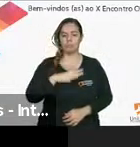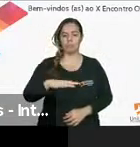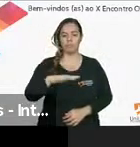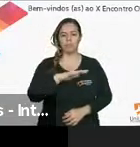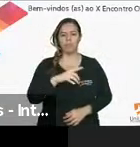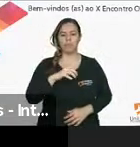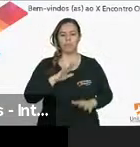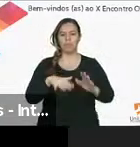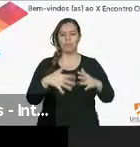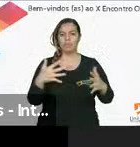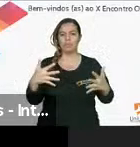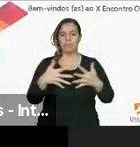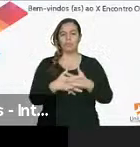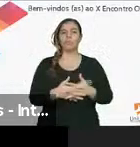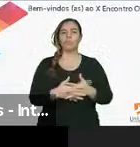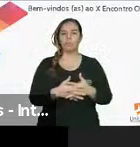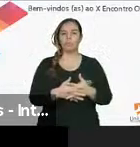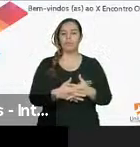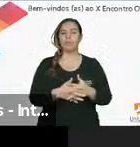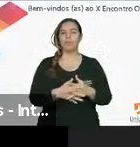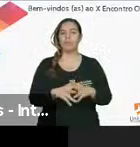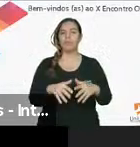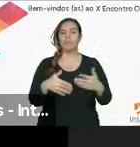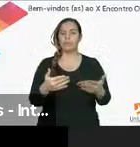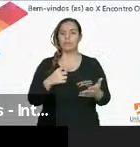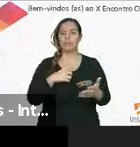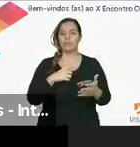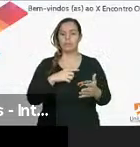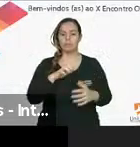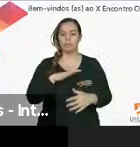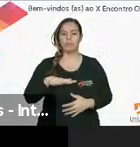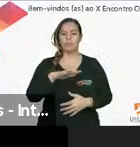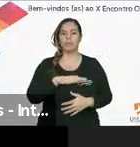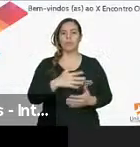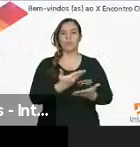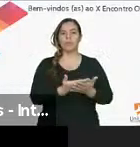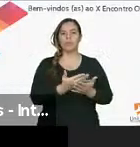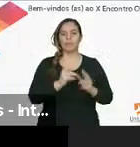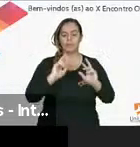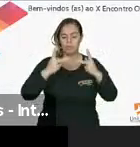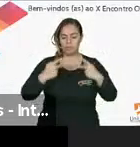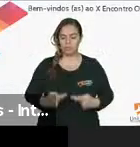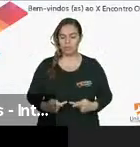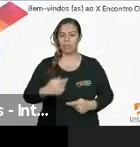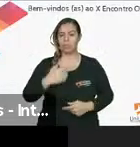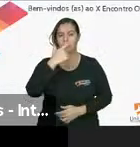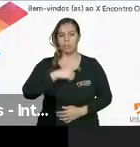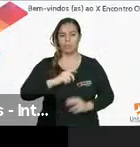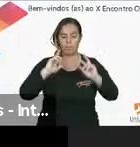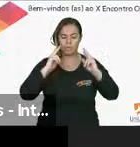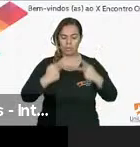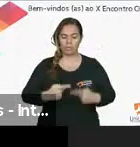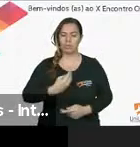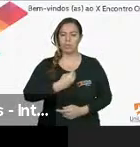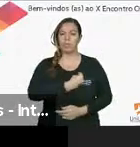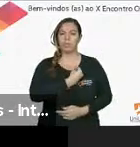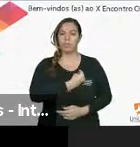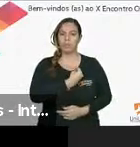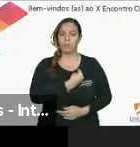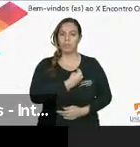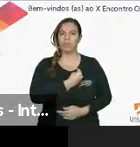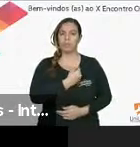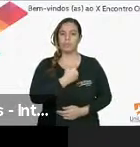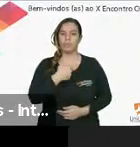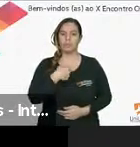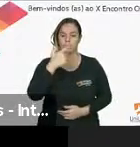que ocurre, es un cambio en el espacio de acciones de un organismo, un ser vivo, un ser humano, tal que ese cambio